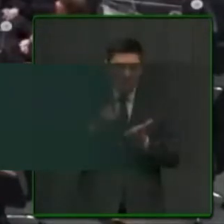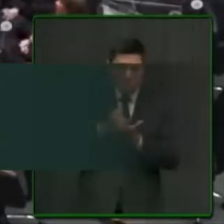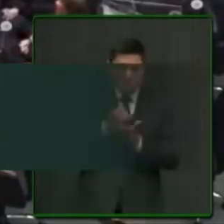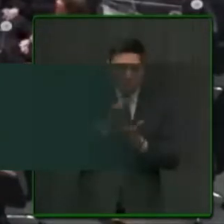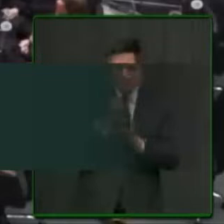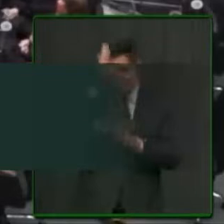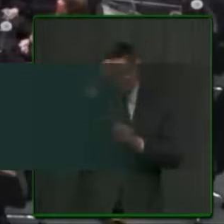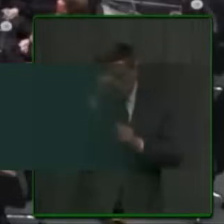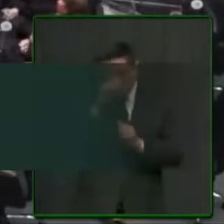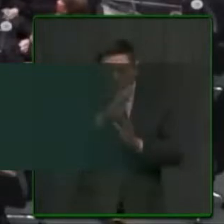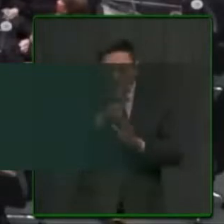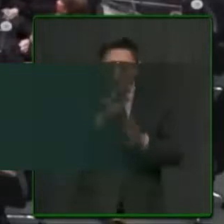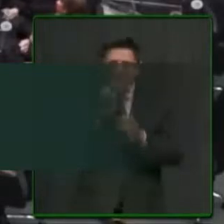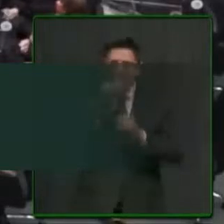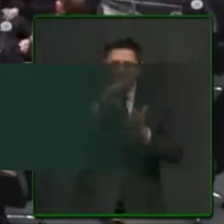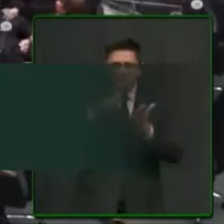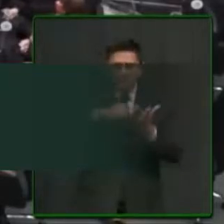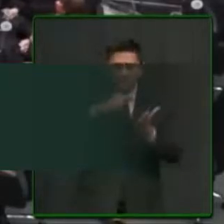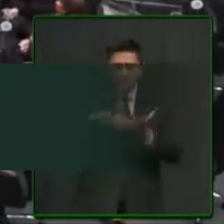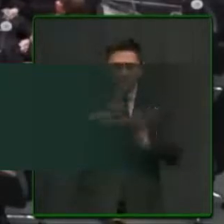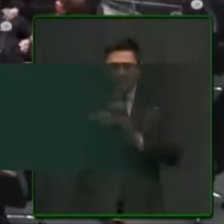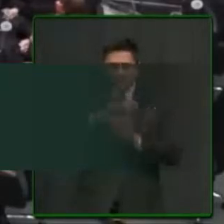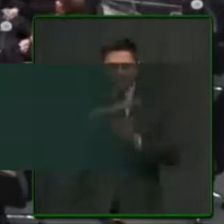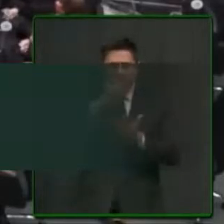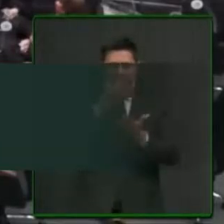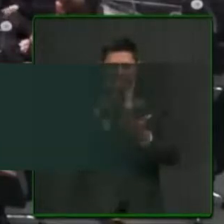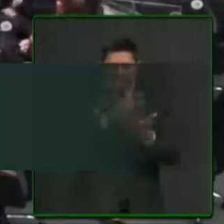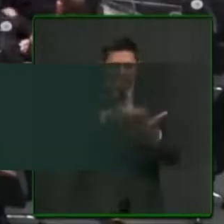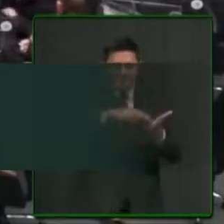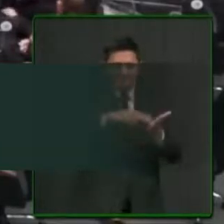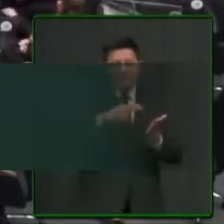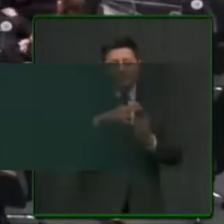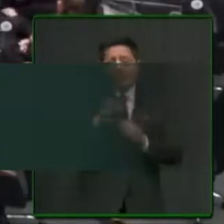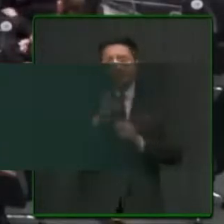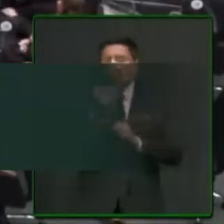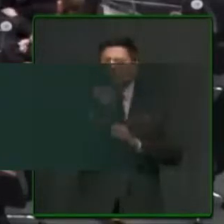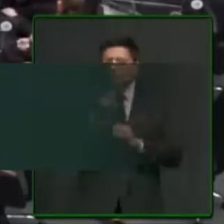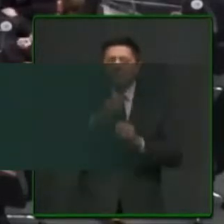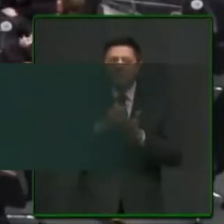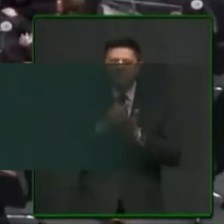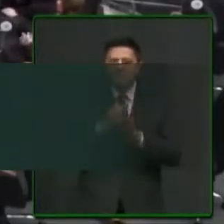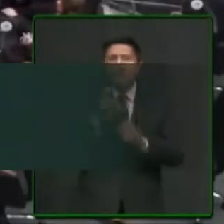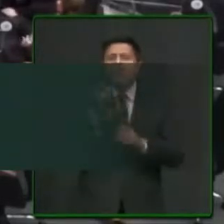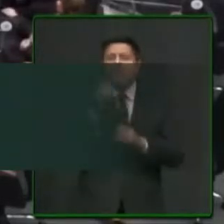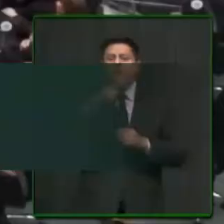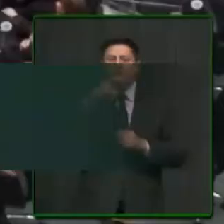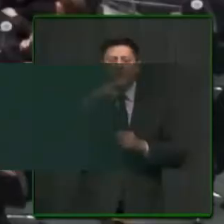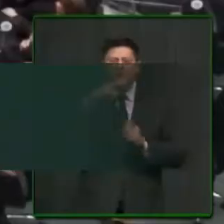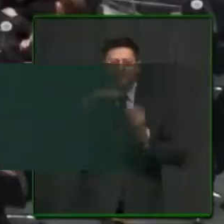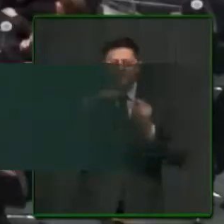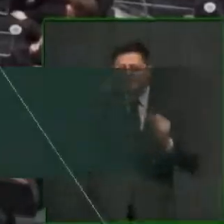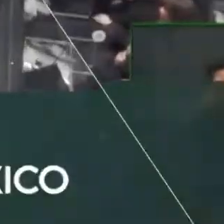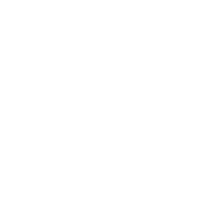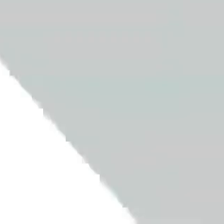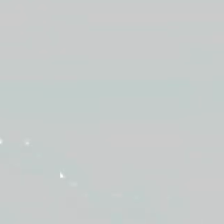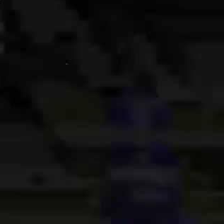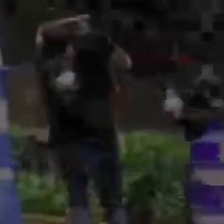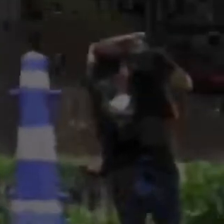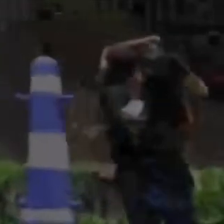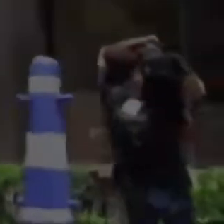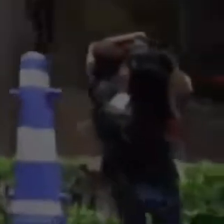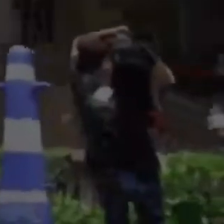Parlamentario de Morena, Guerra Álvarez expuso que hay 77 consignaciones por discriminación sin detenidos.